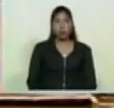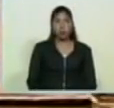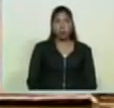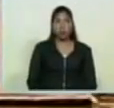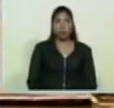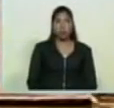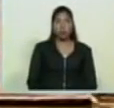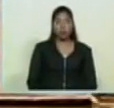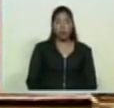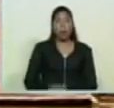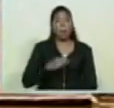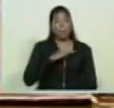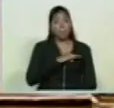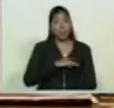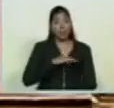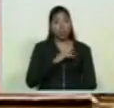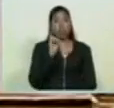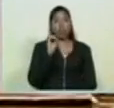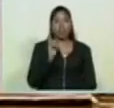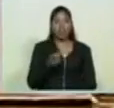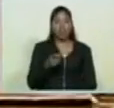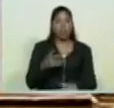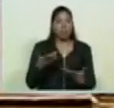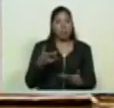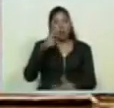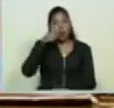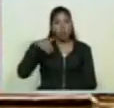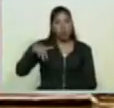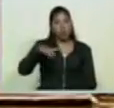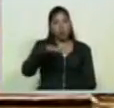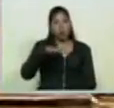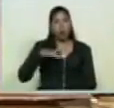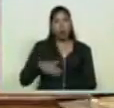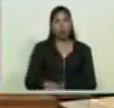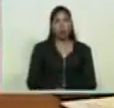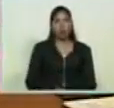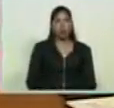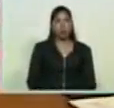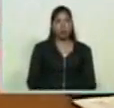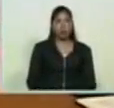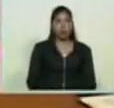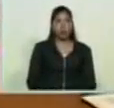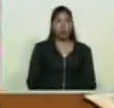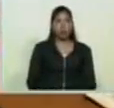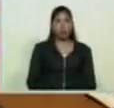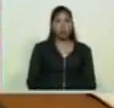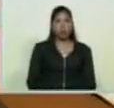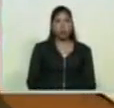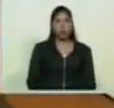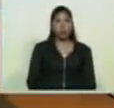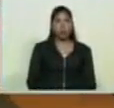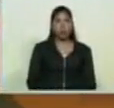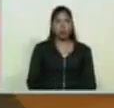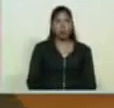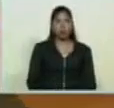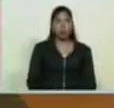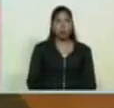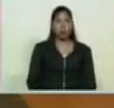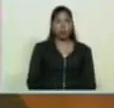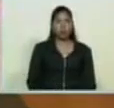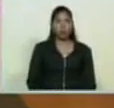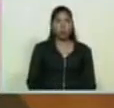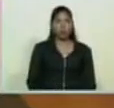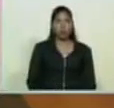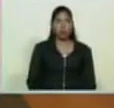de cada misión, de cada acción, al pueblo venezolano. Y no es pueblo en el aire.